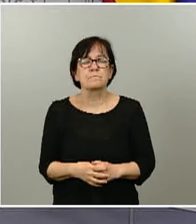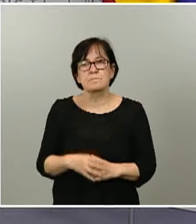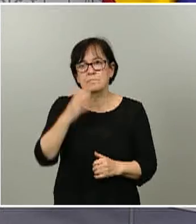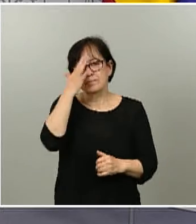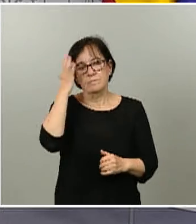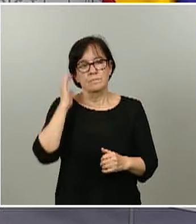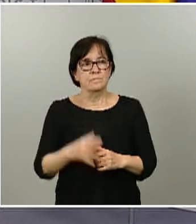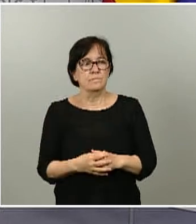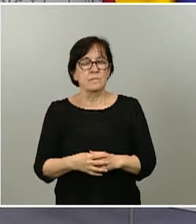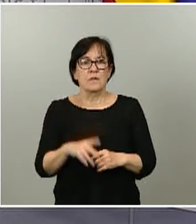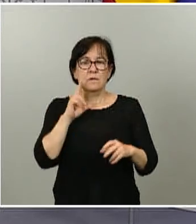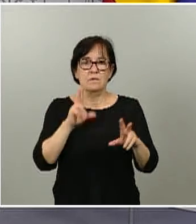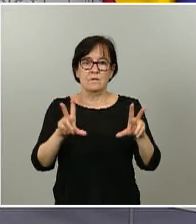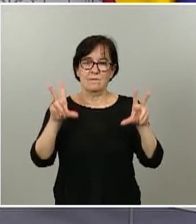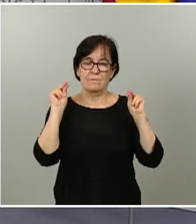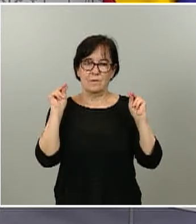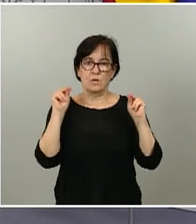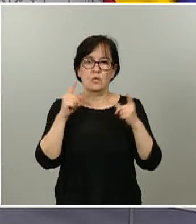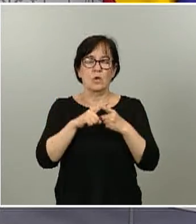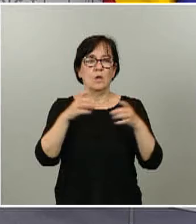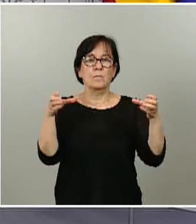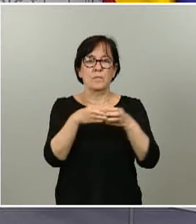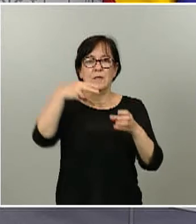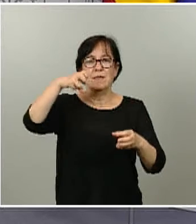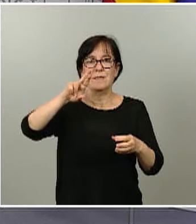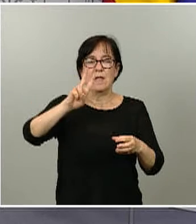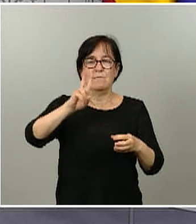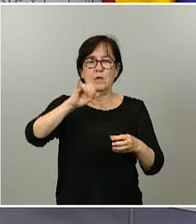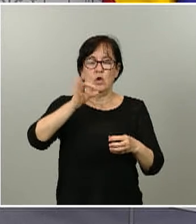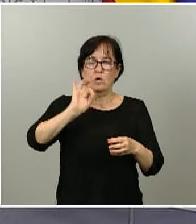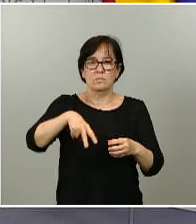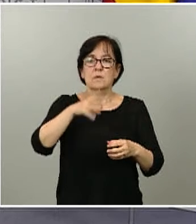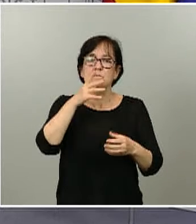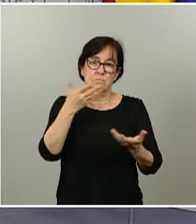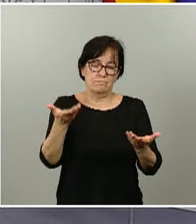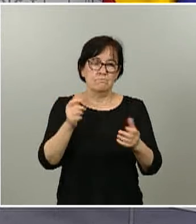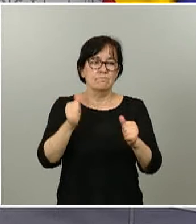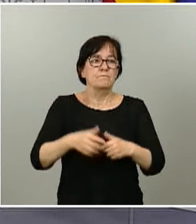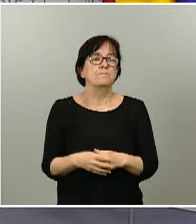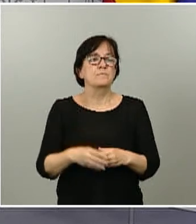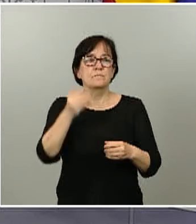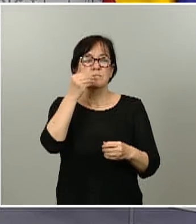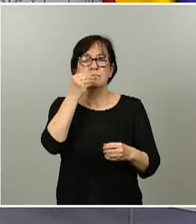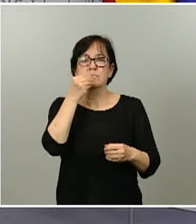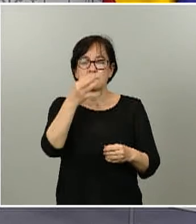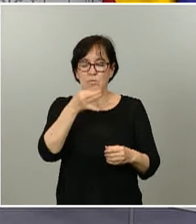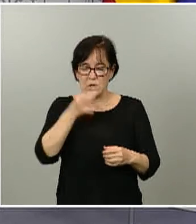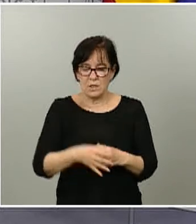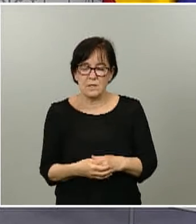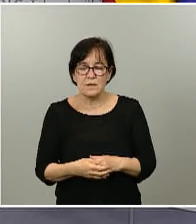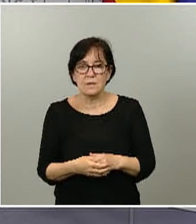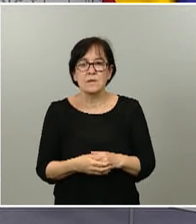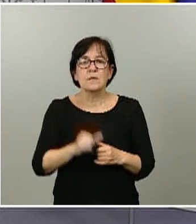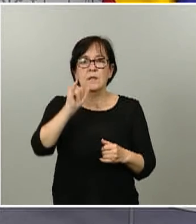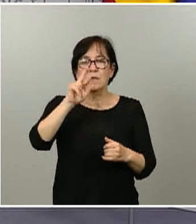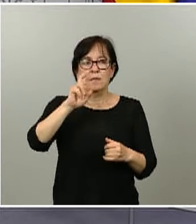Finalizamos el turno de preguntas con el Grupo Nervión. Adelante. Buenas tardes, ministros. Irene Díaz, del Grupo Nervión, desde